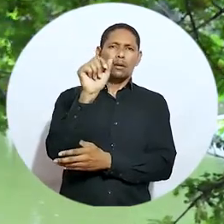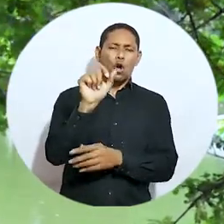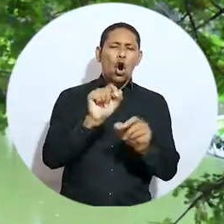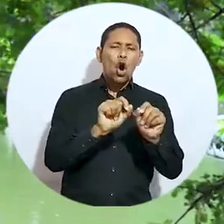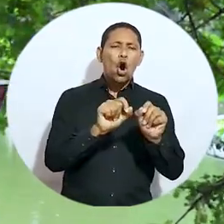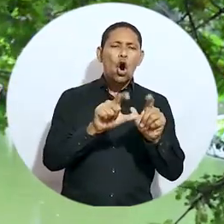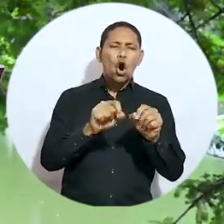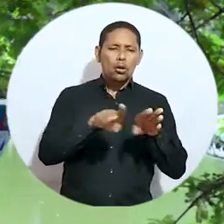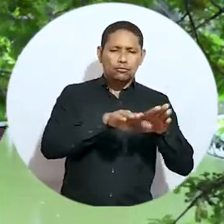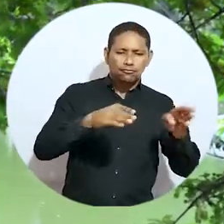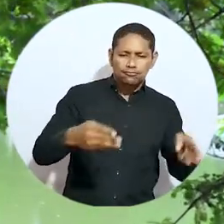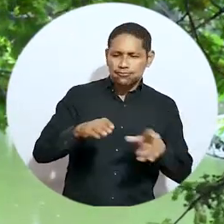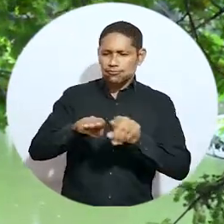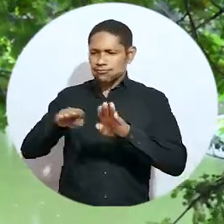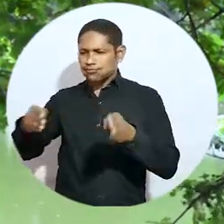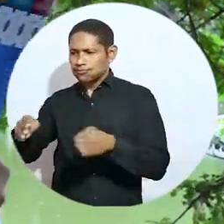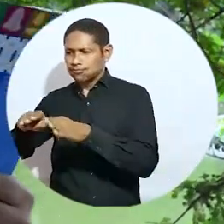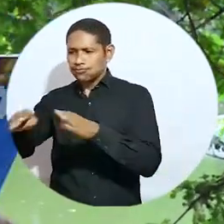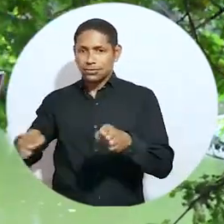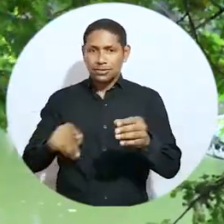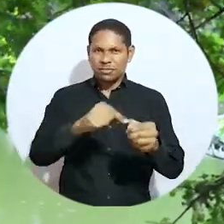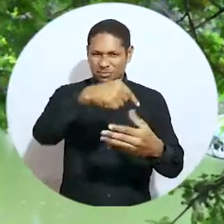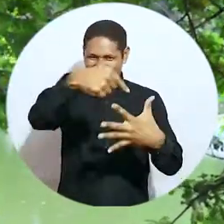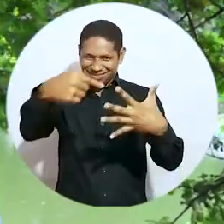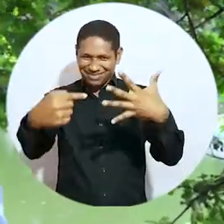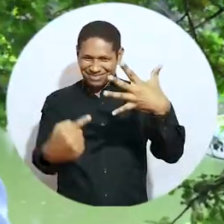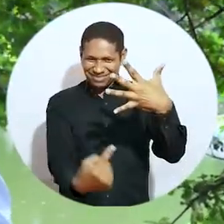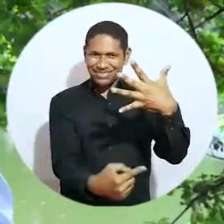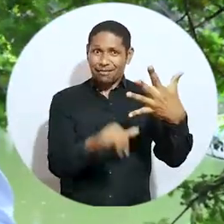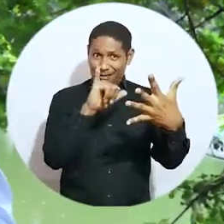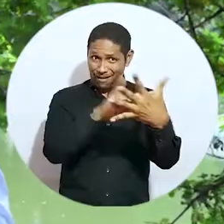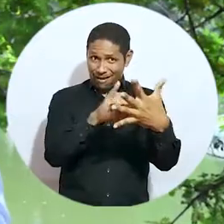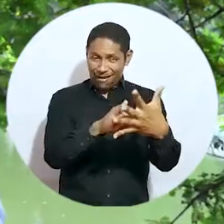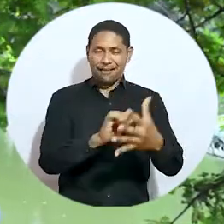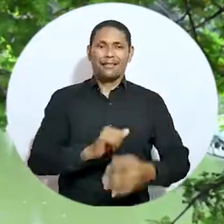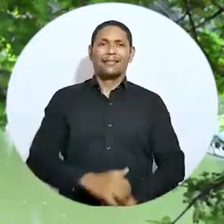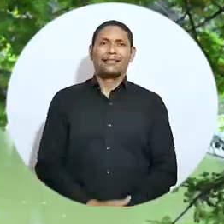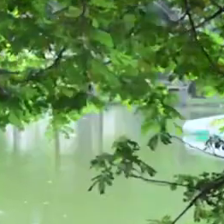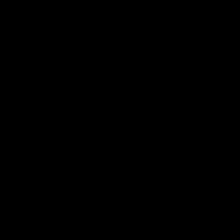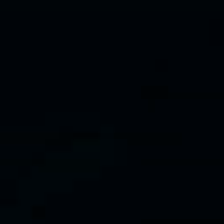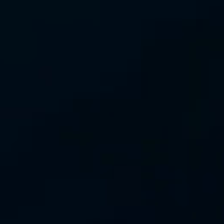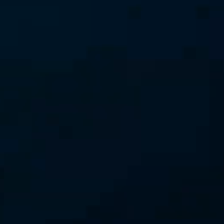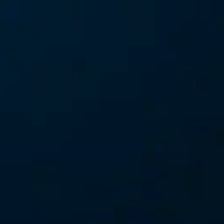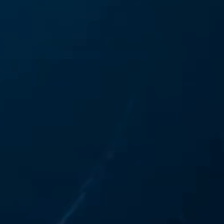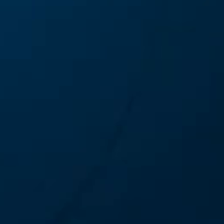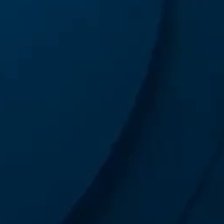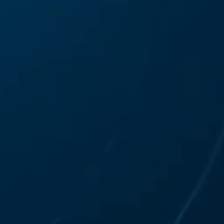aproximadamente 11 mesas en el marco de esos 5 campos que acabé de mencionar.